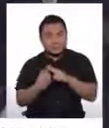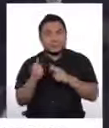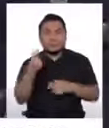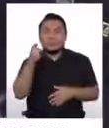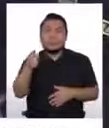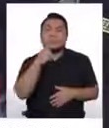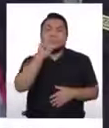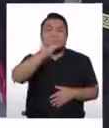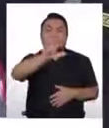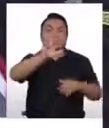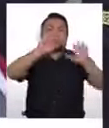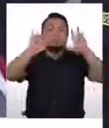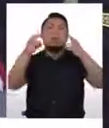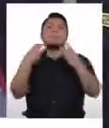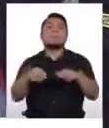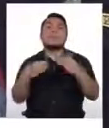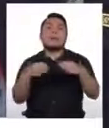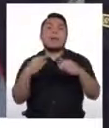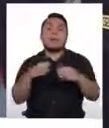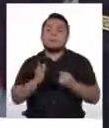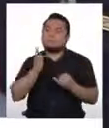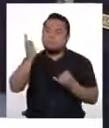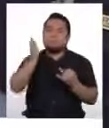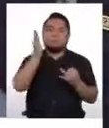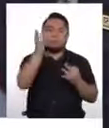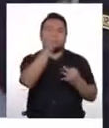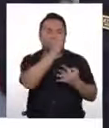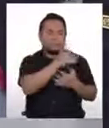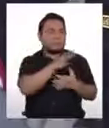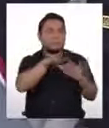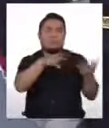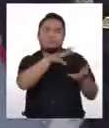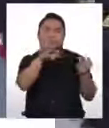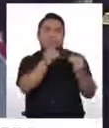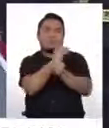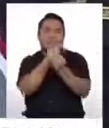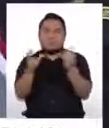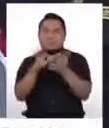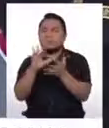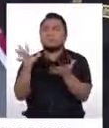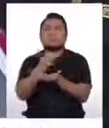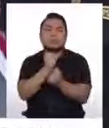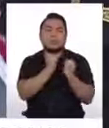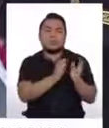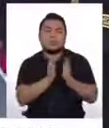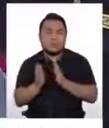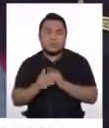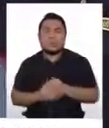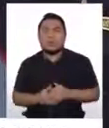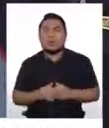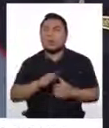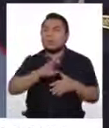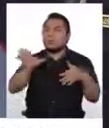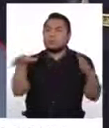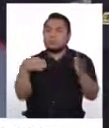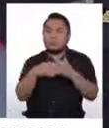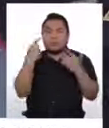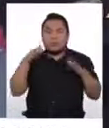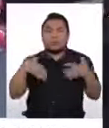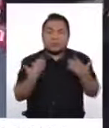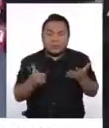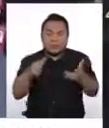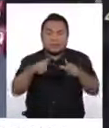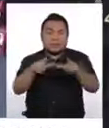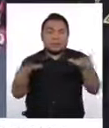en 36 mercados y posteriormente en una segunda fase en 386 mercados para recuperar los